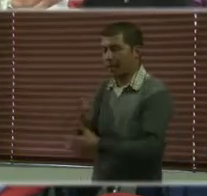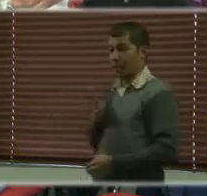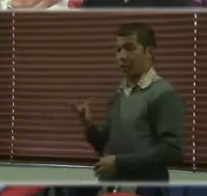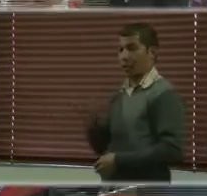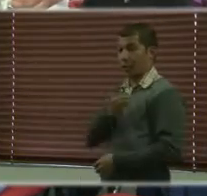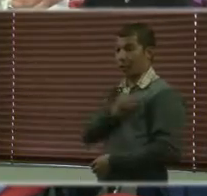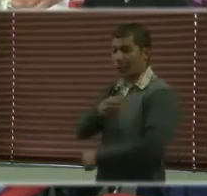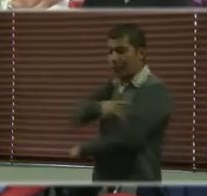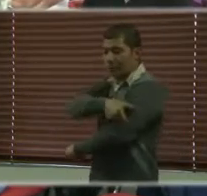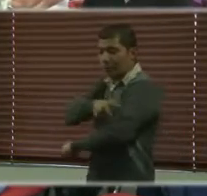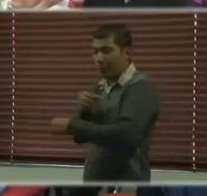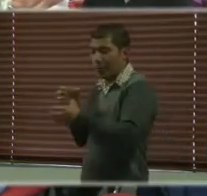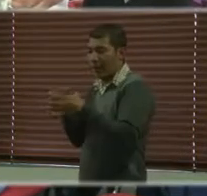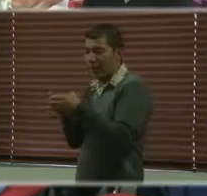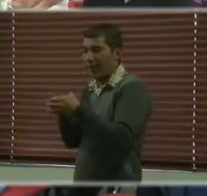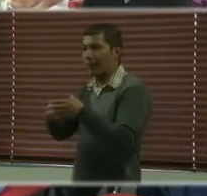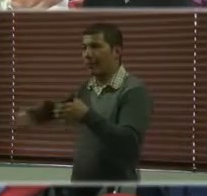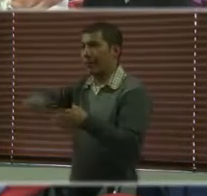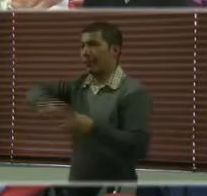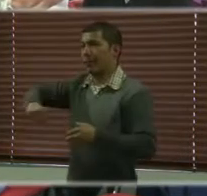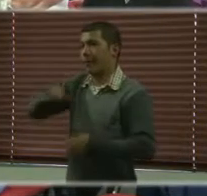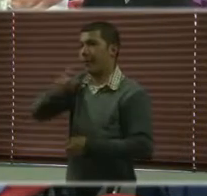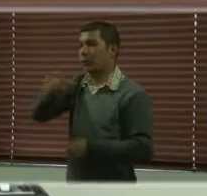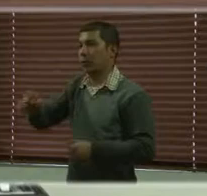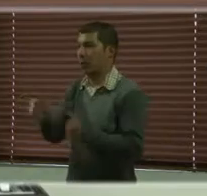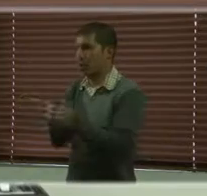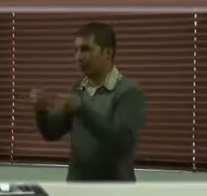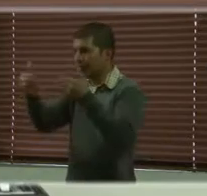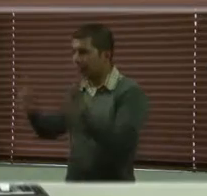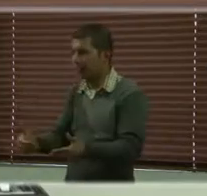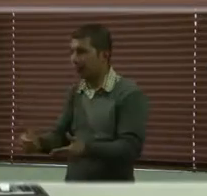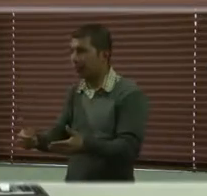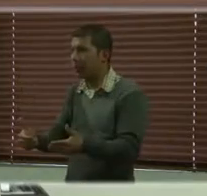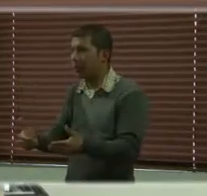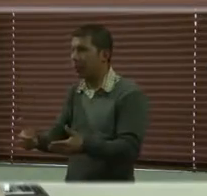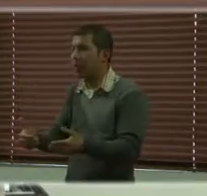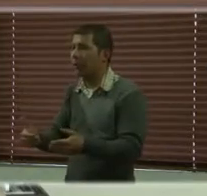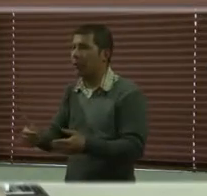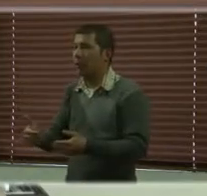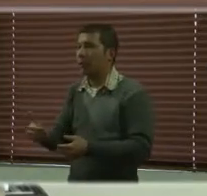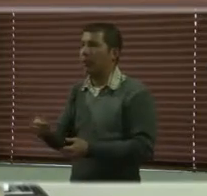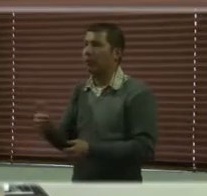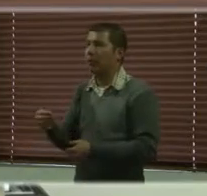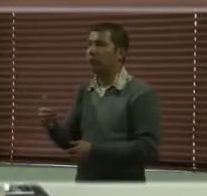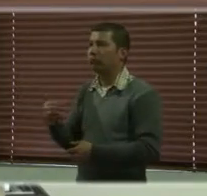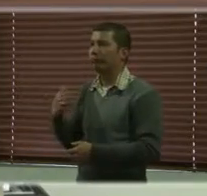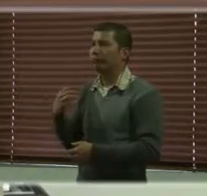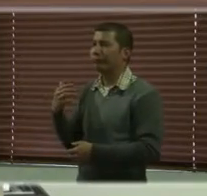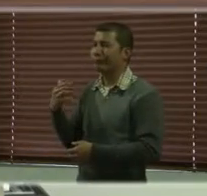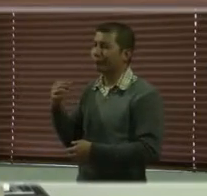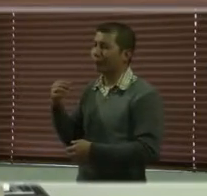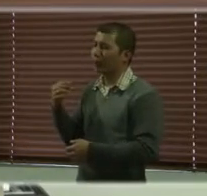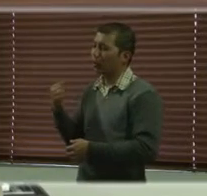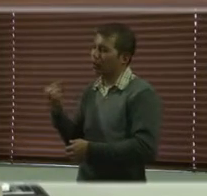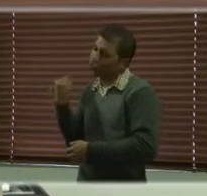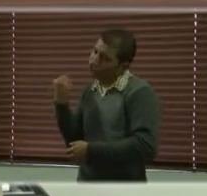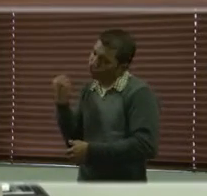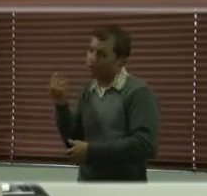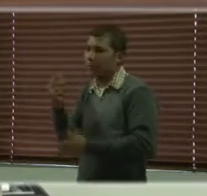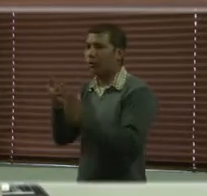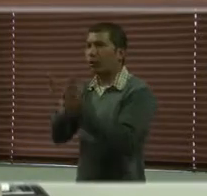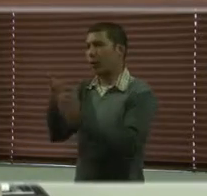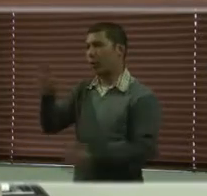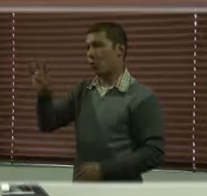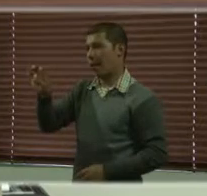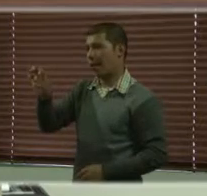conformarse es decir hay siete más más antiguos y algunos bastante más antiguos que por supuesto han ido creando su